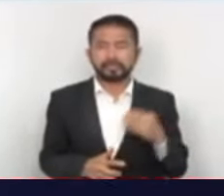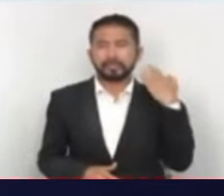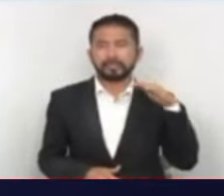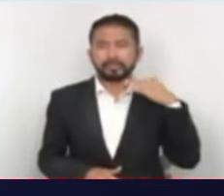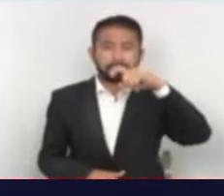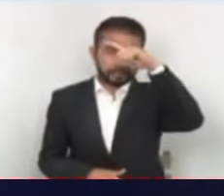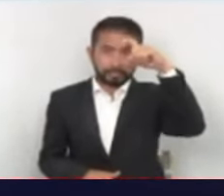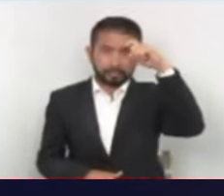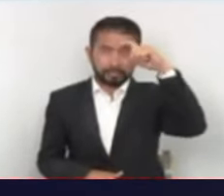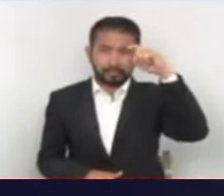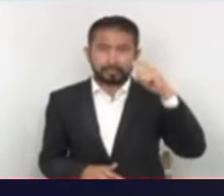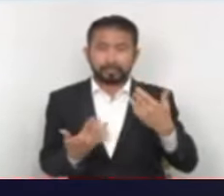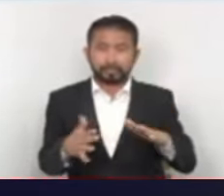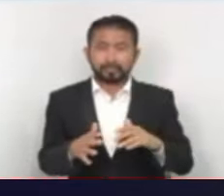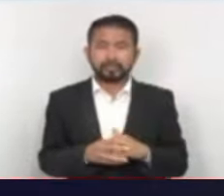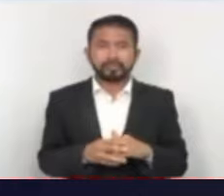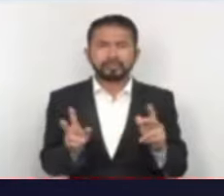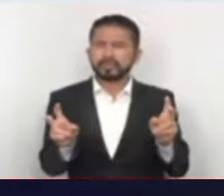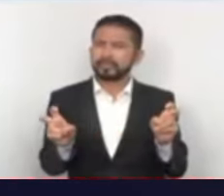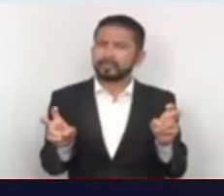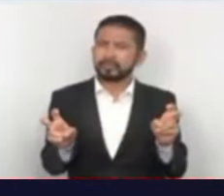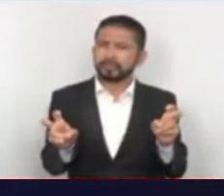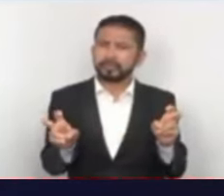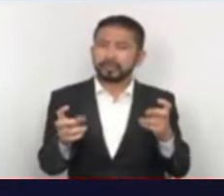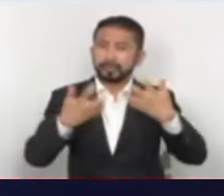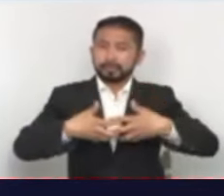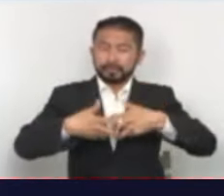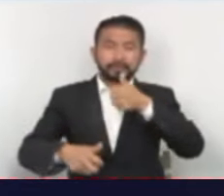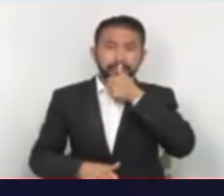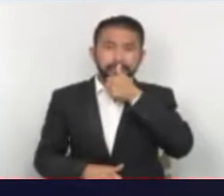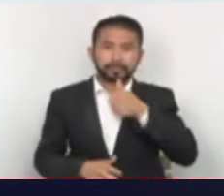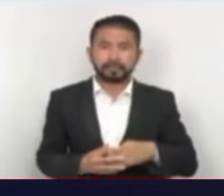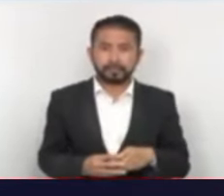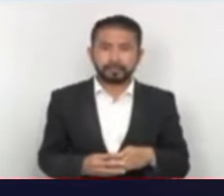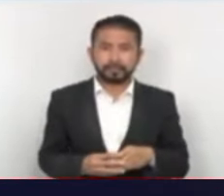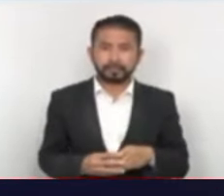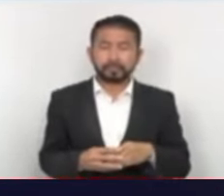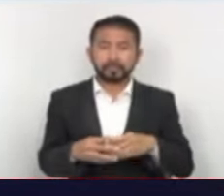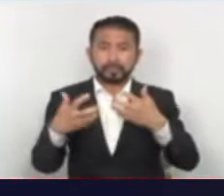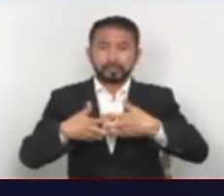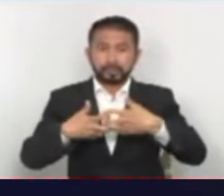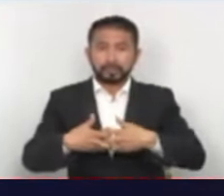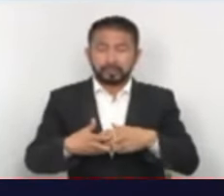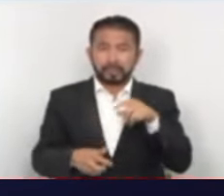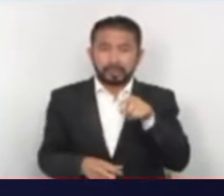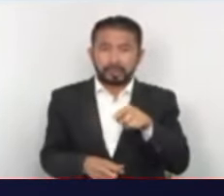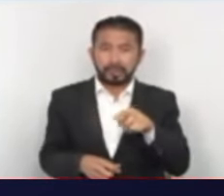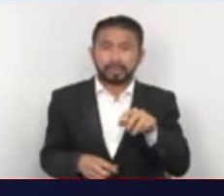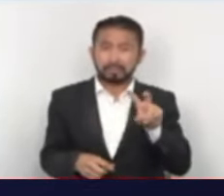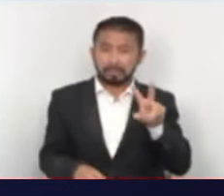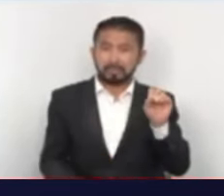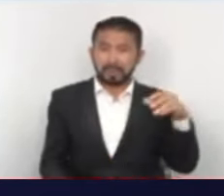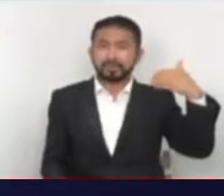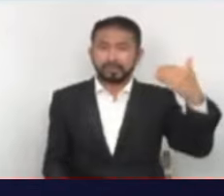experiencia laboral ha sido sobre todo en la empresa privada, en la industria de la aviación. Por más de 20